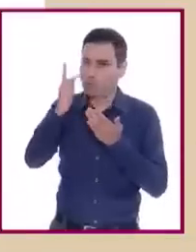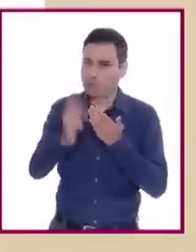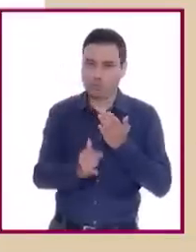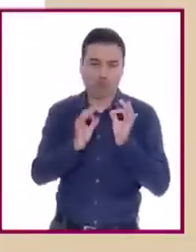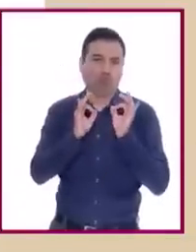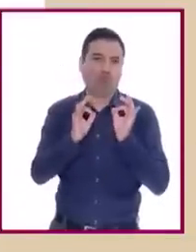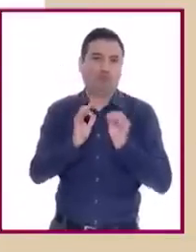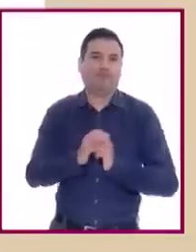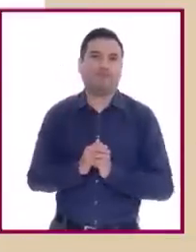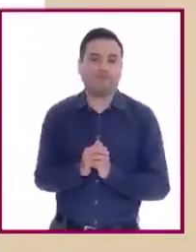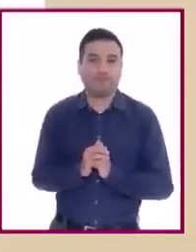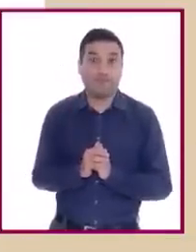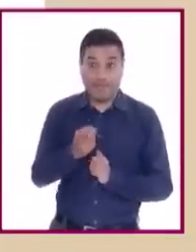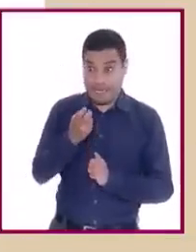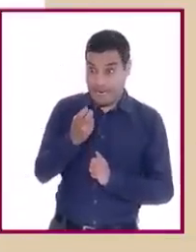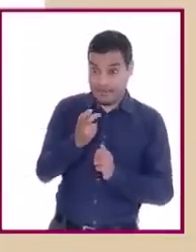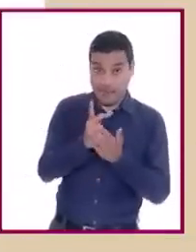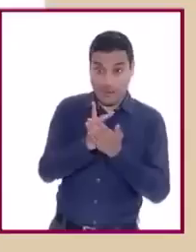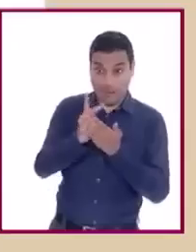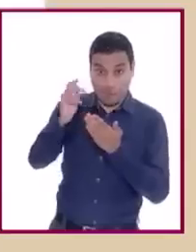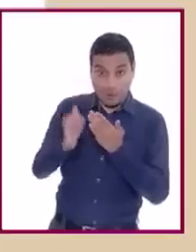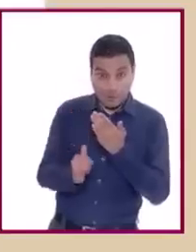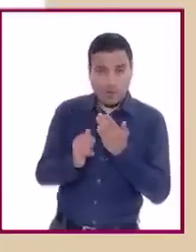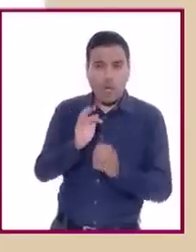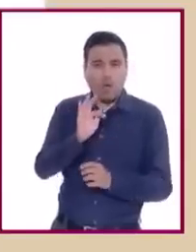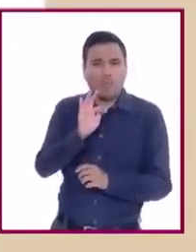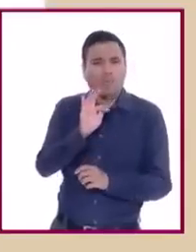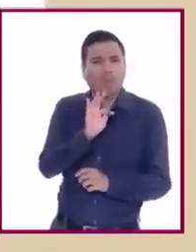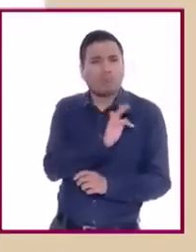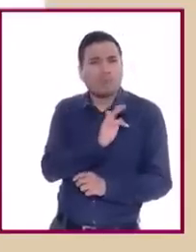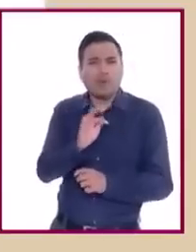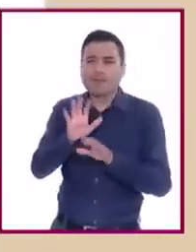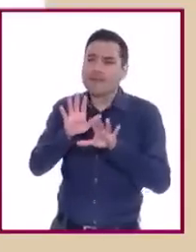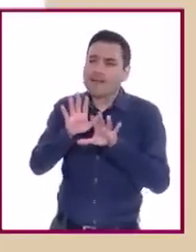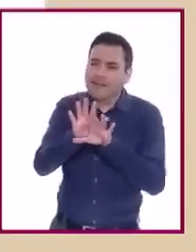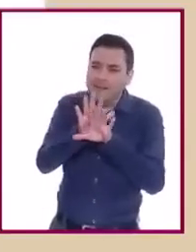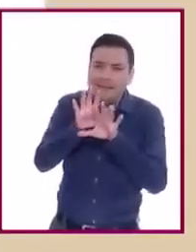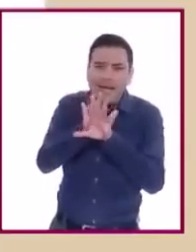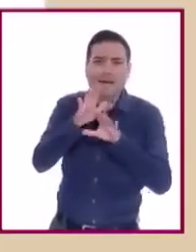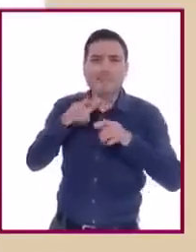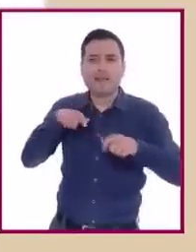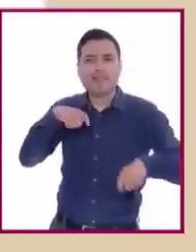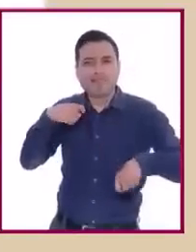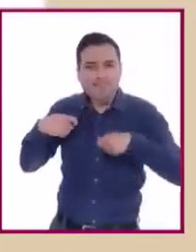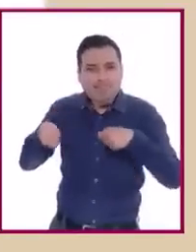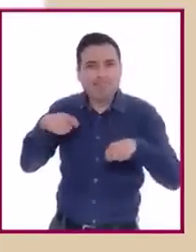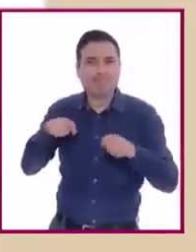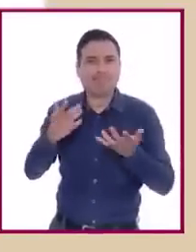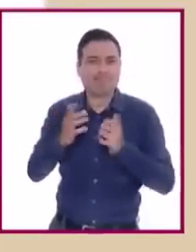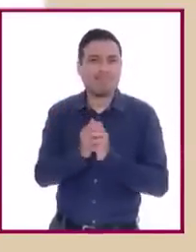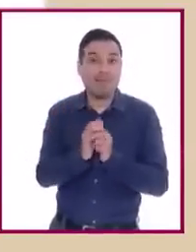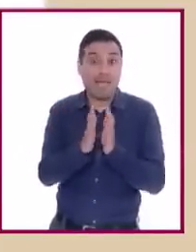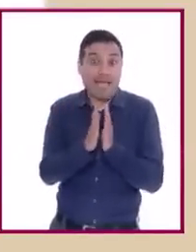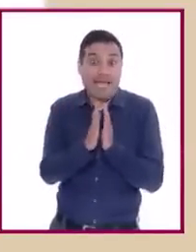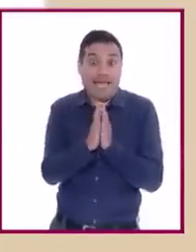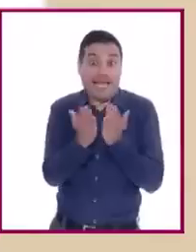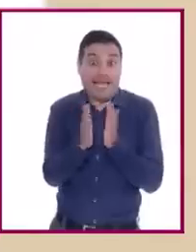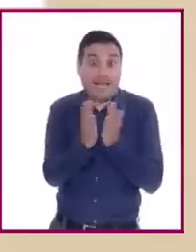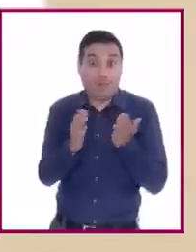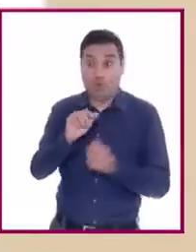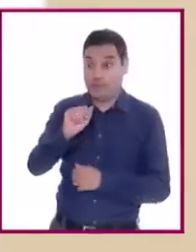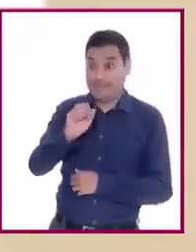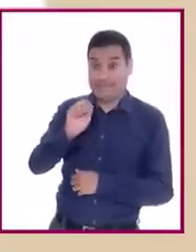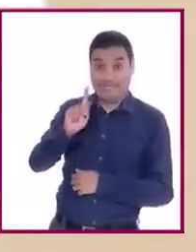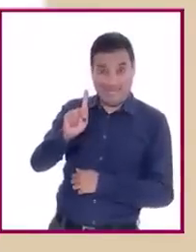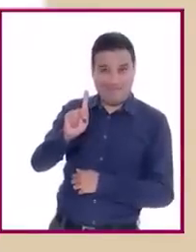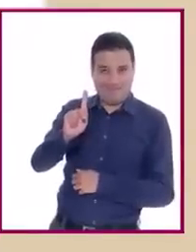no es rígido y que todos los proyectos que que están elaborados en estos nuevos libros de texto una de sus bondades es